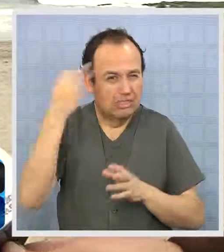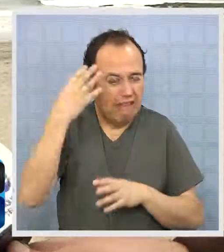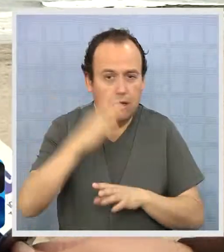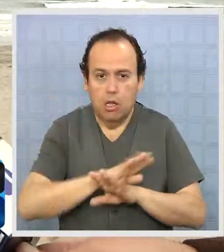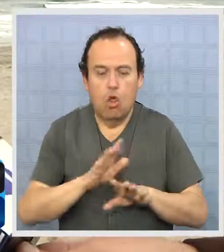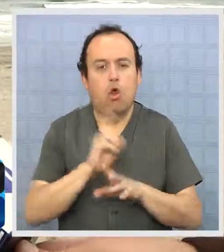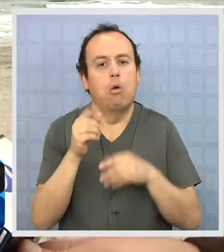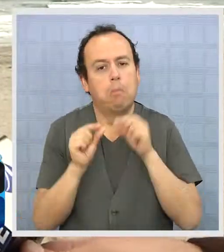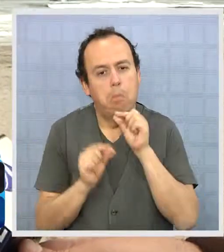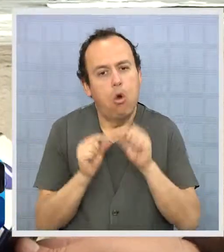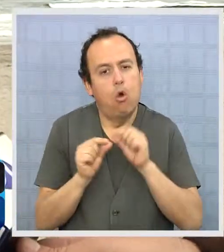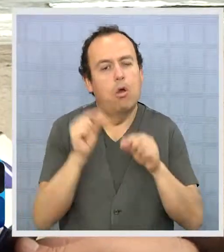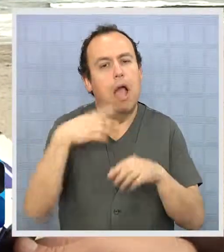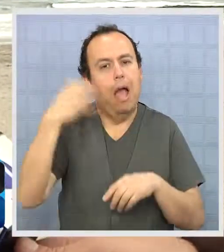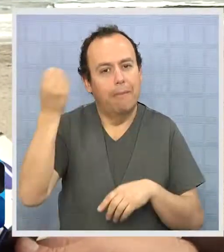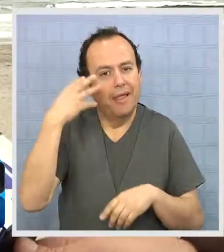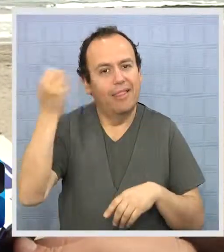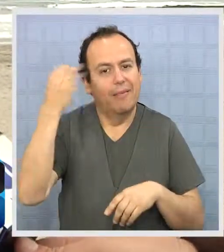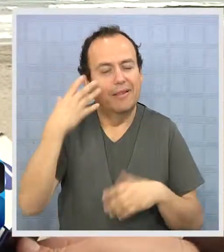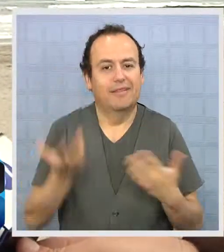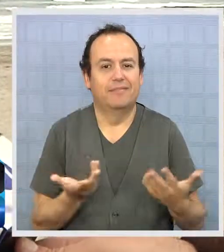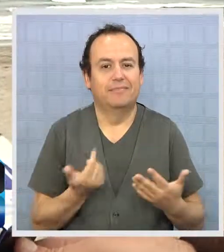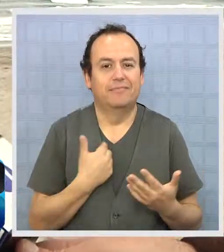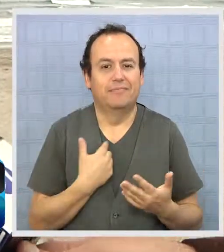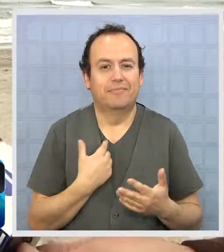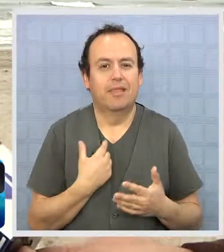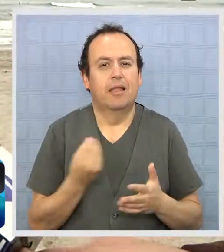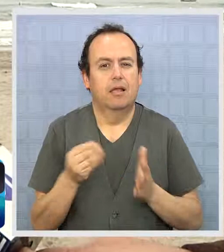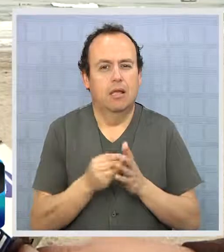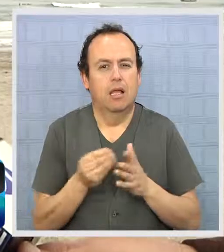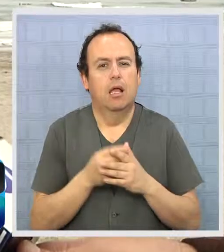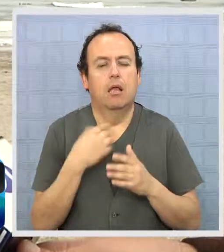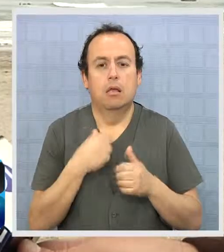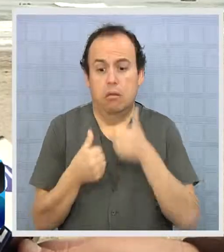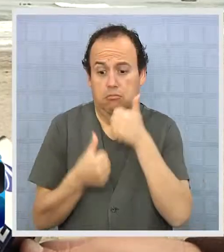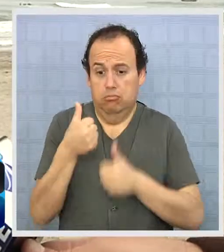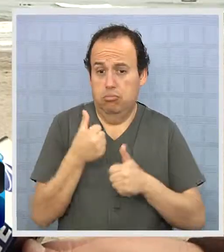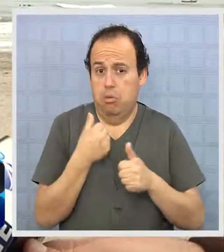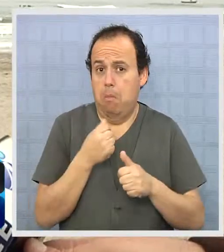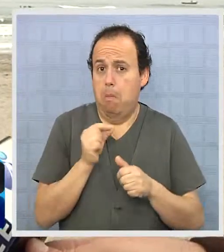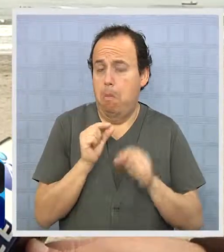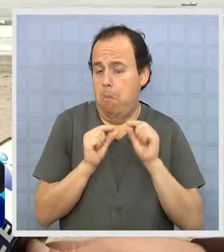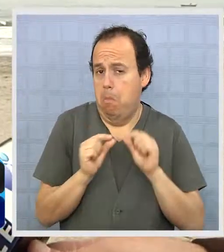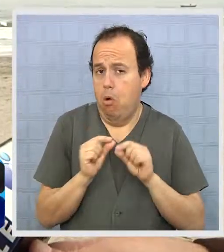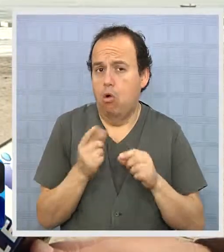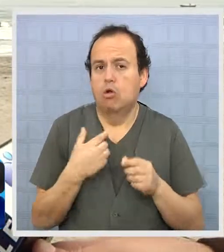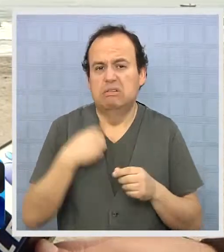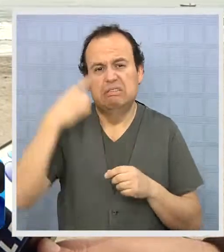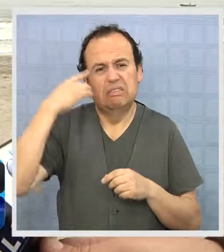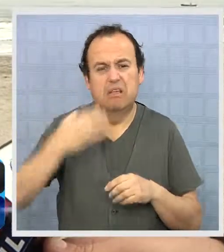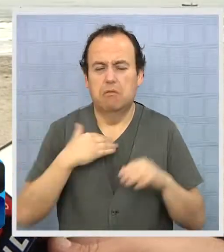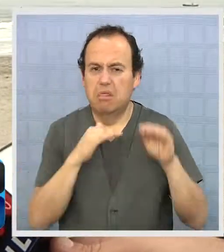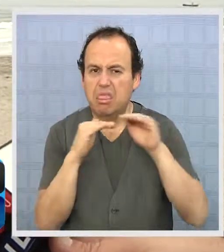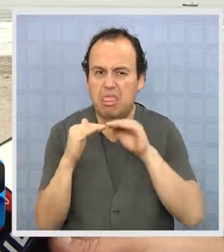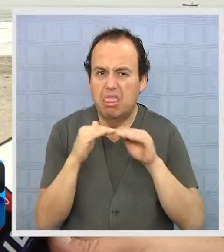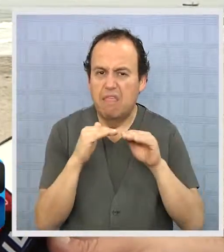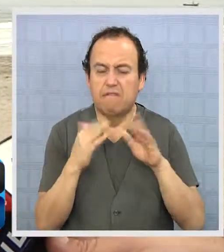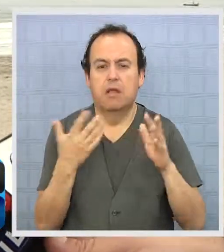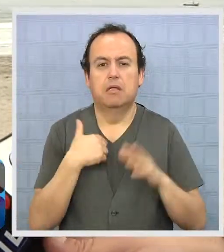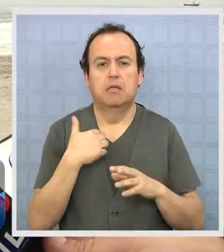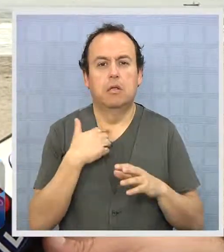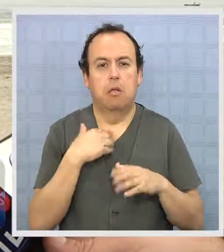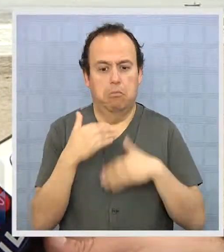seguir aprendiendo tema yo he practicado pocas competencias pero sé que puedo tengo un nivel ya